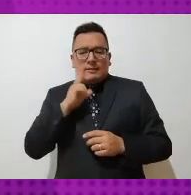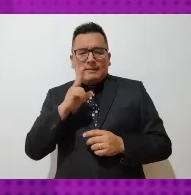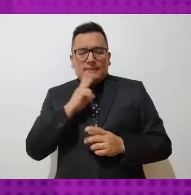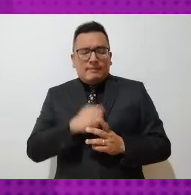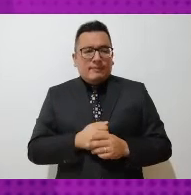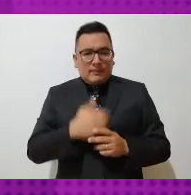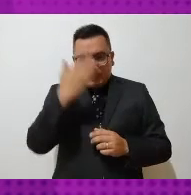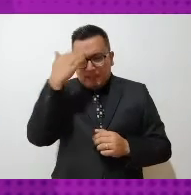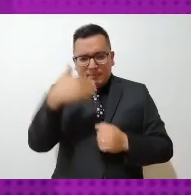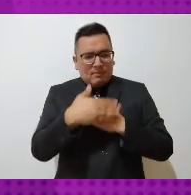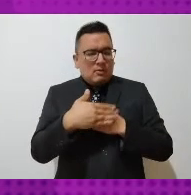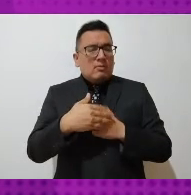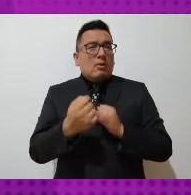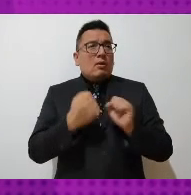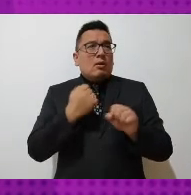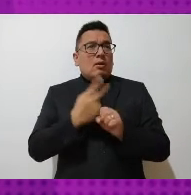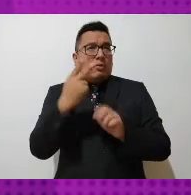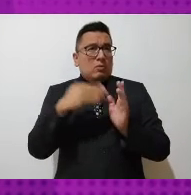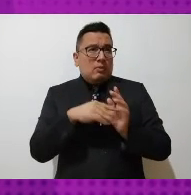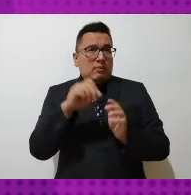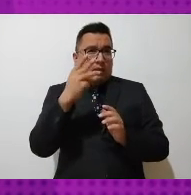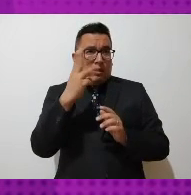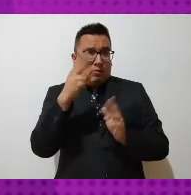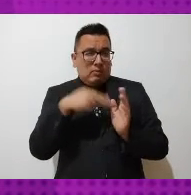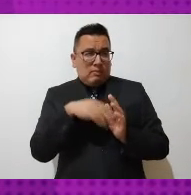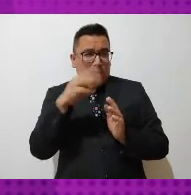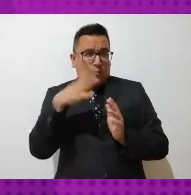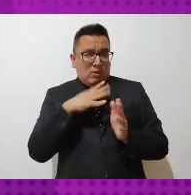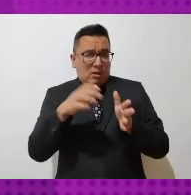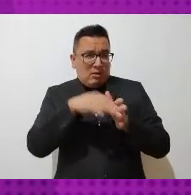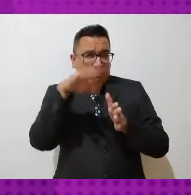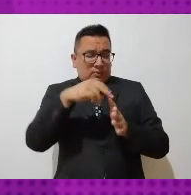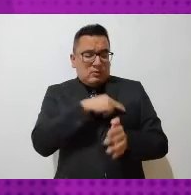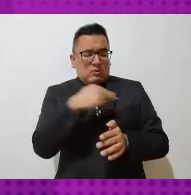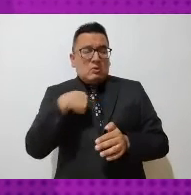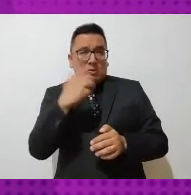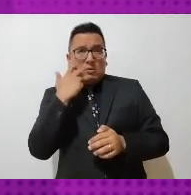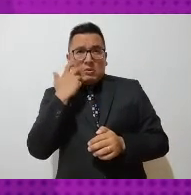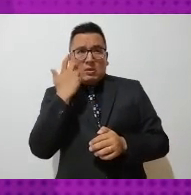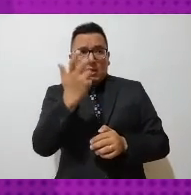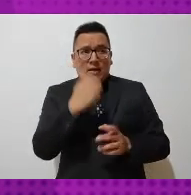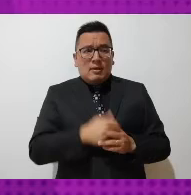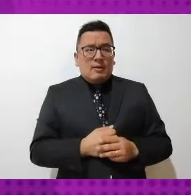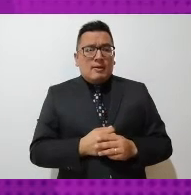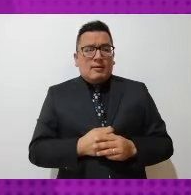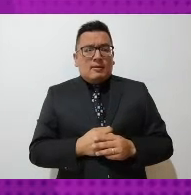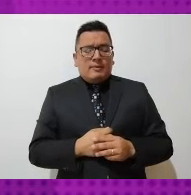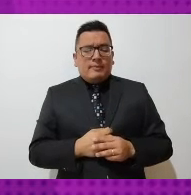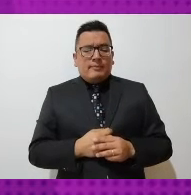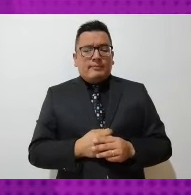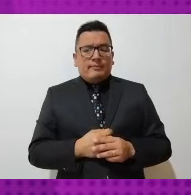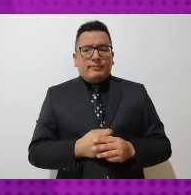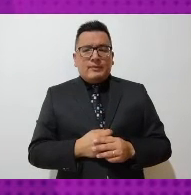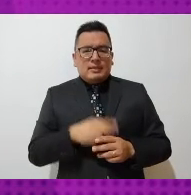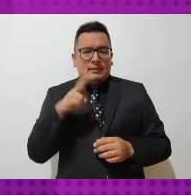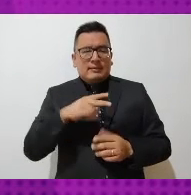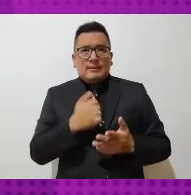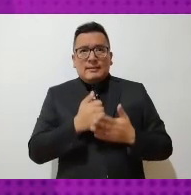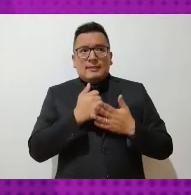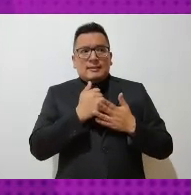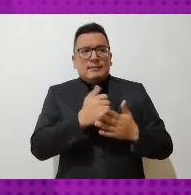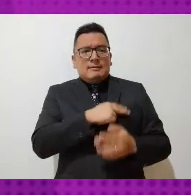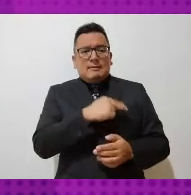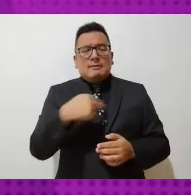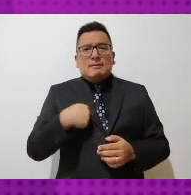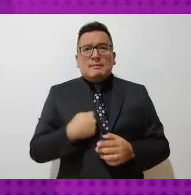proceso electoral 2023-2024, es lograr que podamos realmente enfocar estas